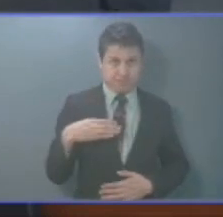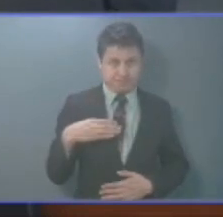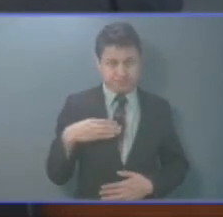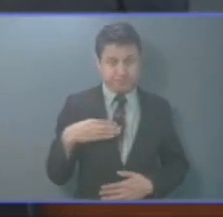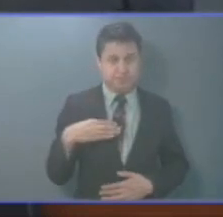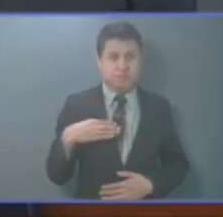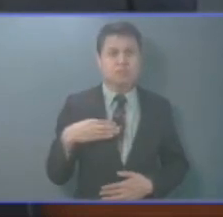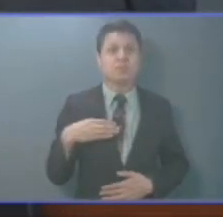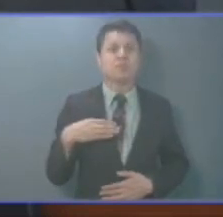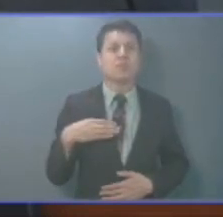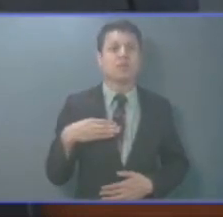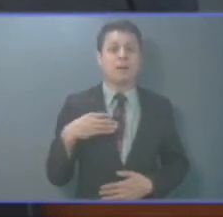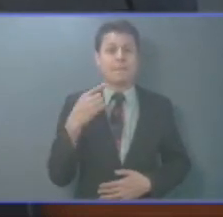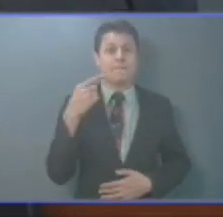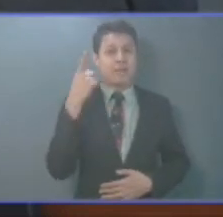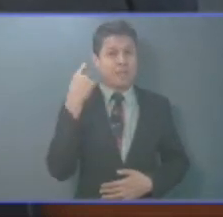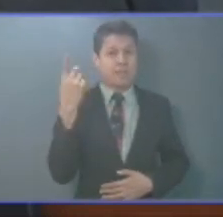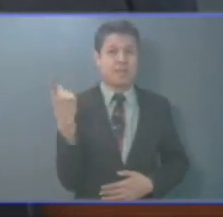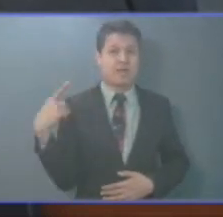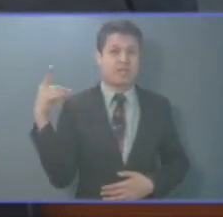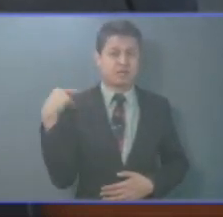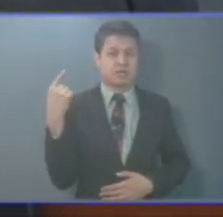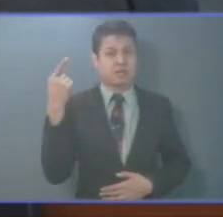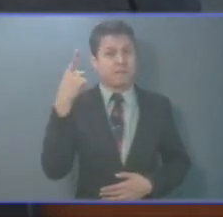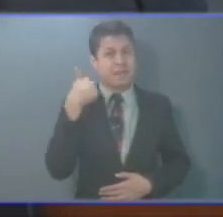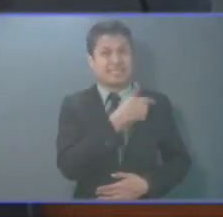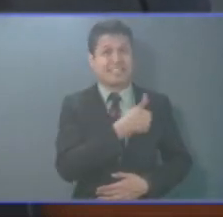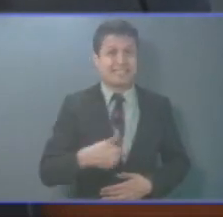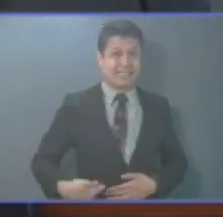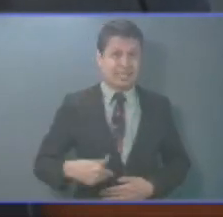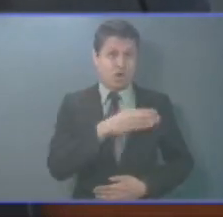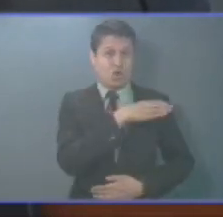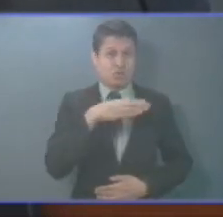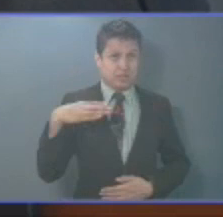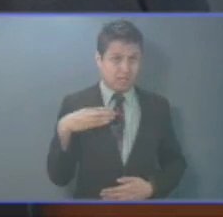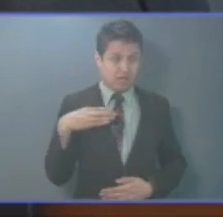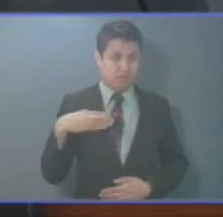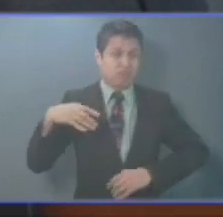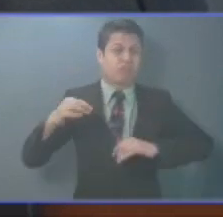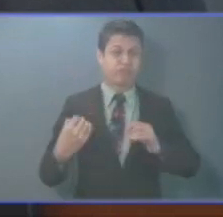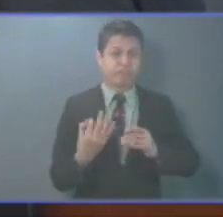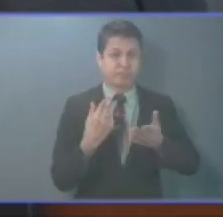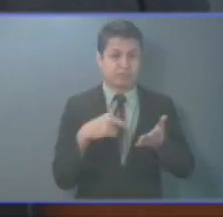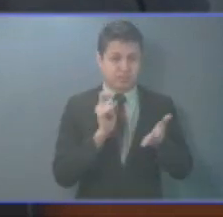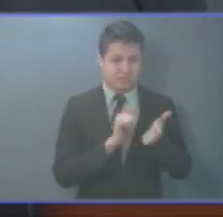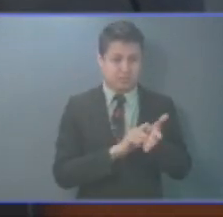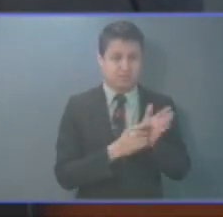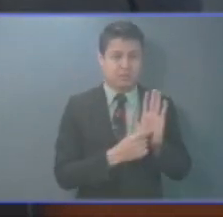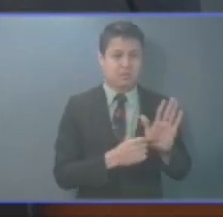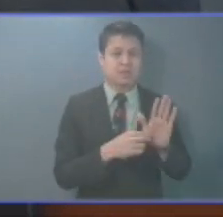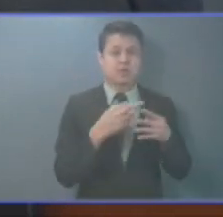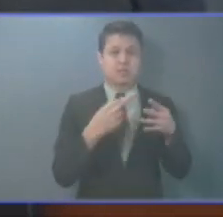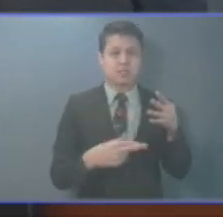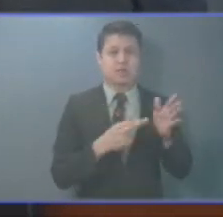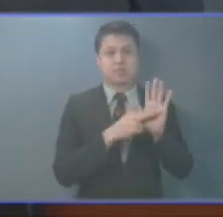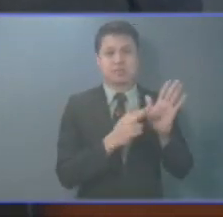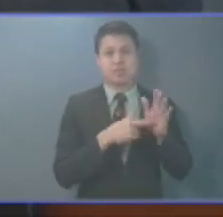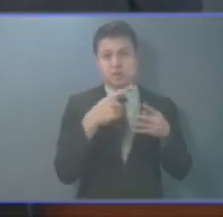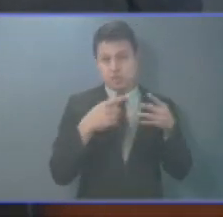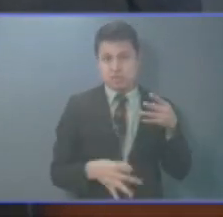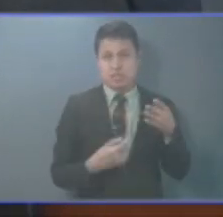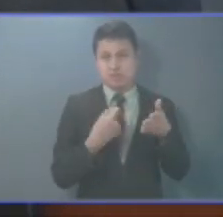A. Ejercer la representación legal del Consejo, así como otorgar poderes generales, judiciales y